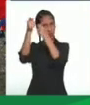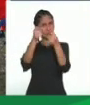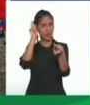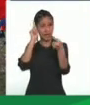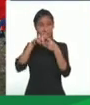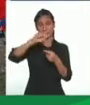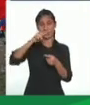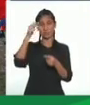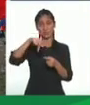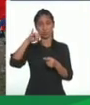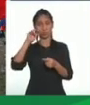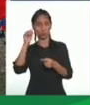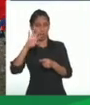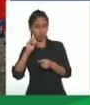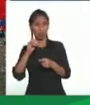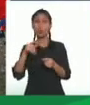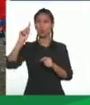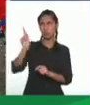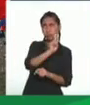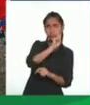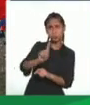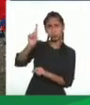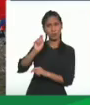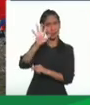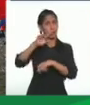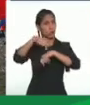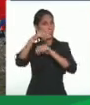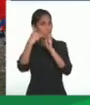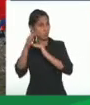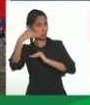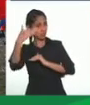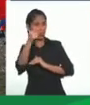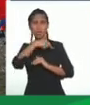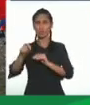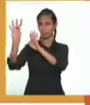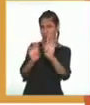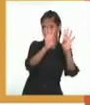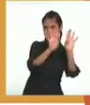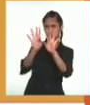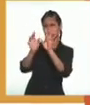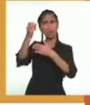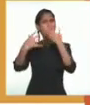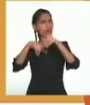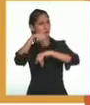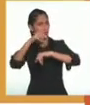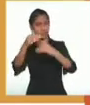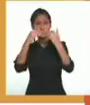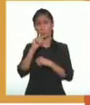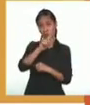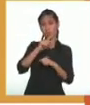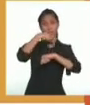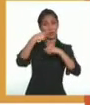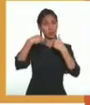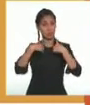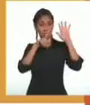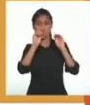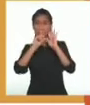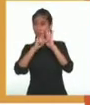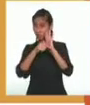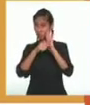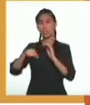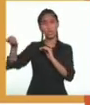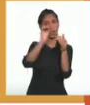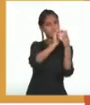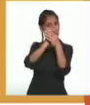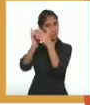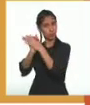Coyurriti. Llegaron 5 horas y media después. ¿Cuántos minutos caminaron estos amigos? Si una hora tiene 60 minutos y los amigos